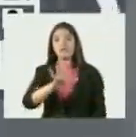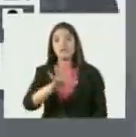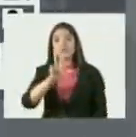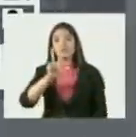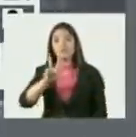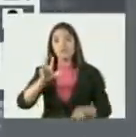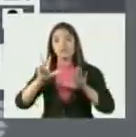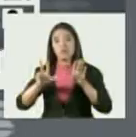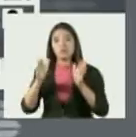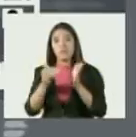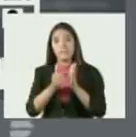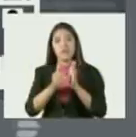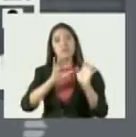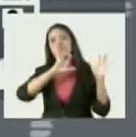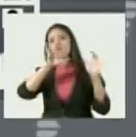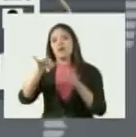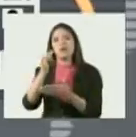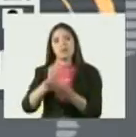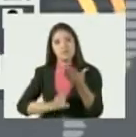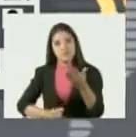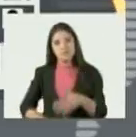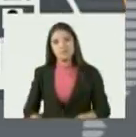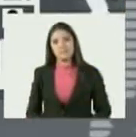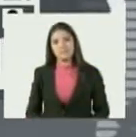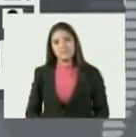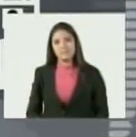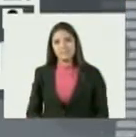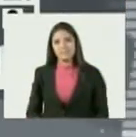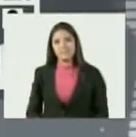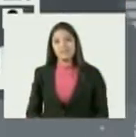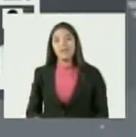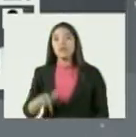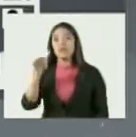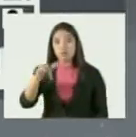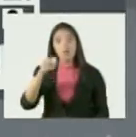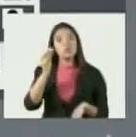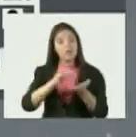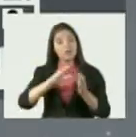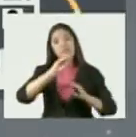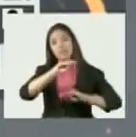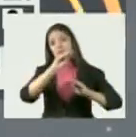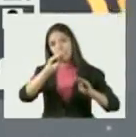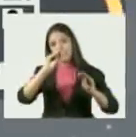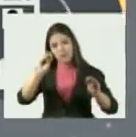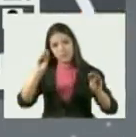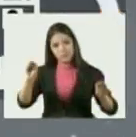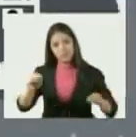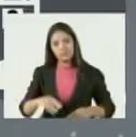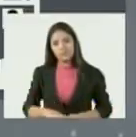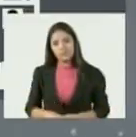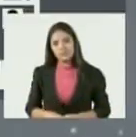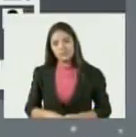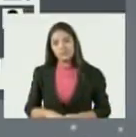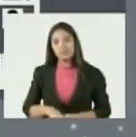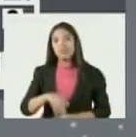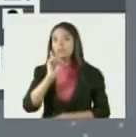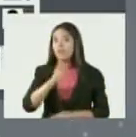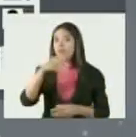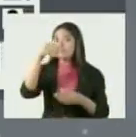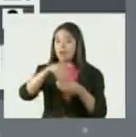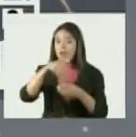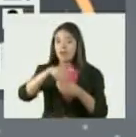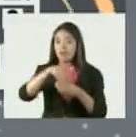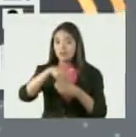14.538.000 salieron a inscribirse. Y hoy los estoy llamando a ejercer su derecho al